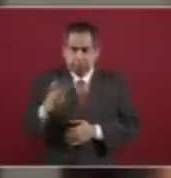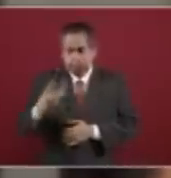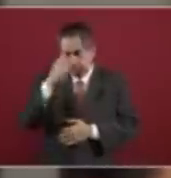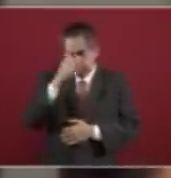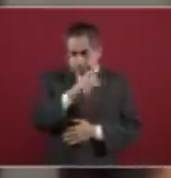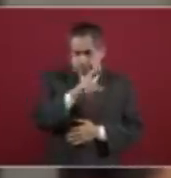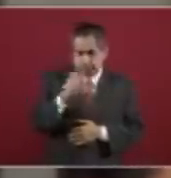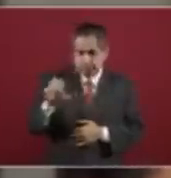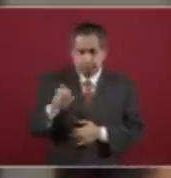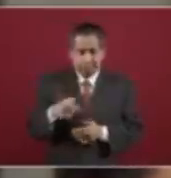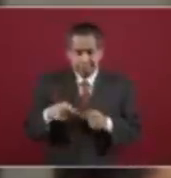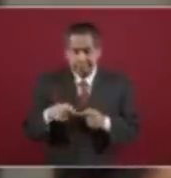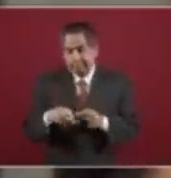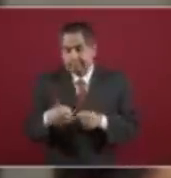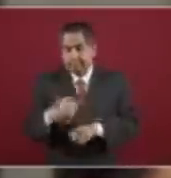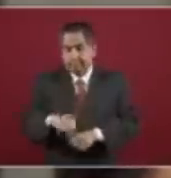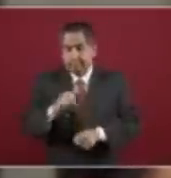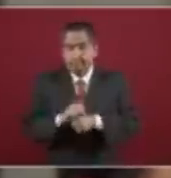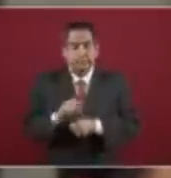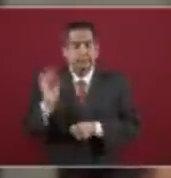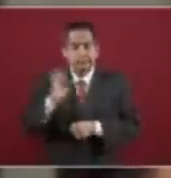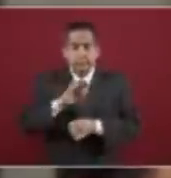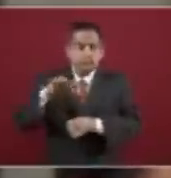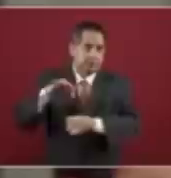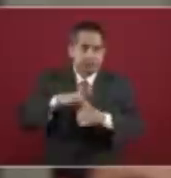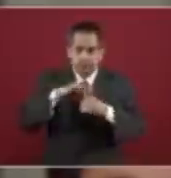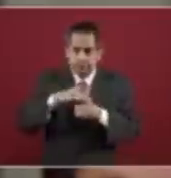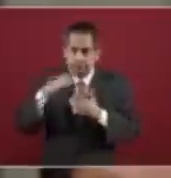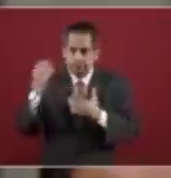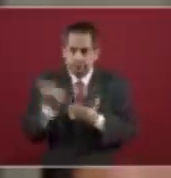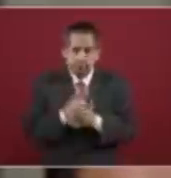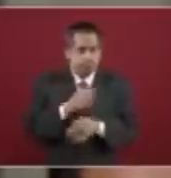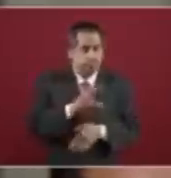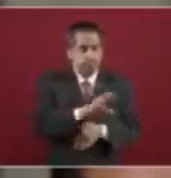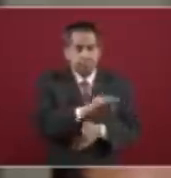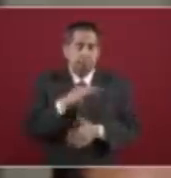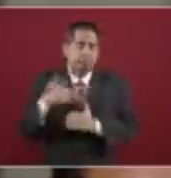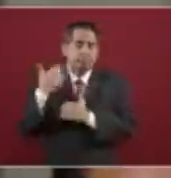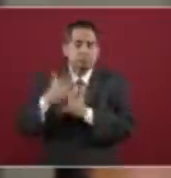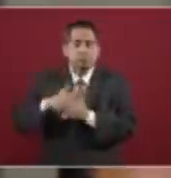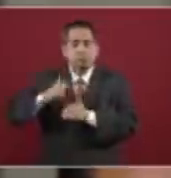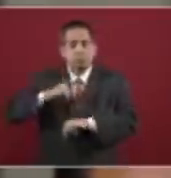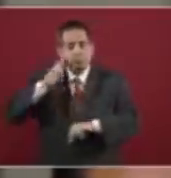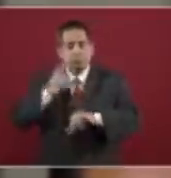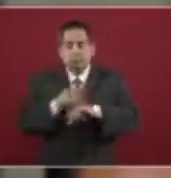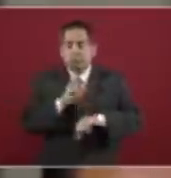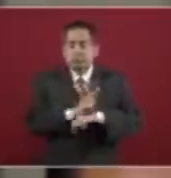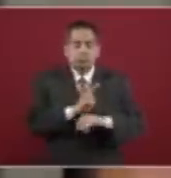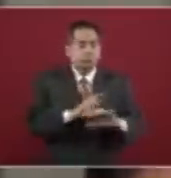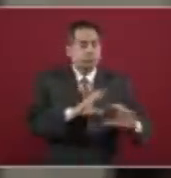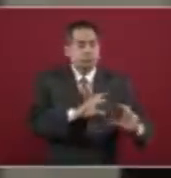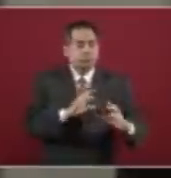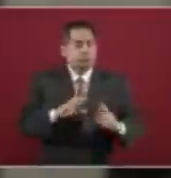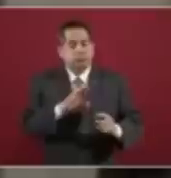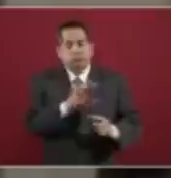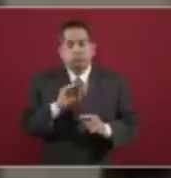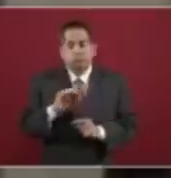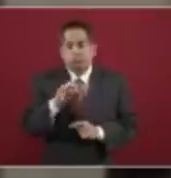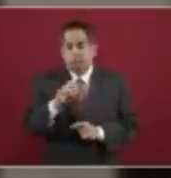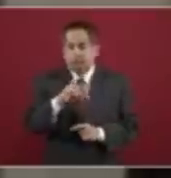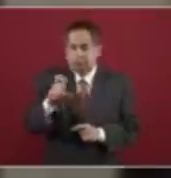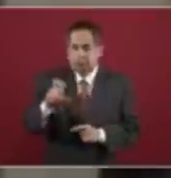De hecho, esta misma semana podrían ser votadas para elegir a los próximos comisionados de la comisión,